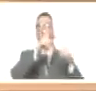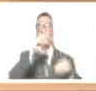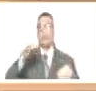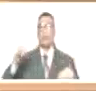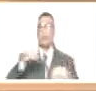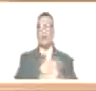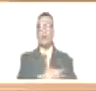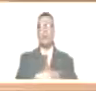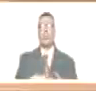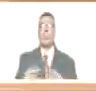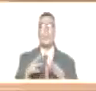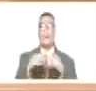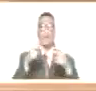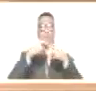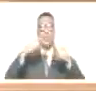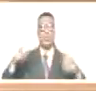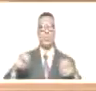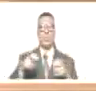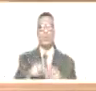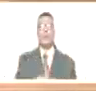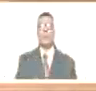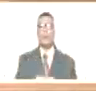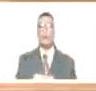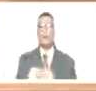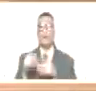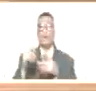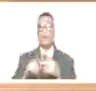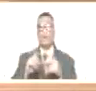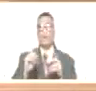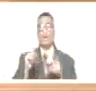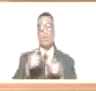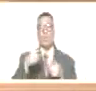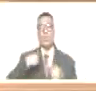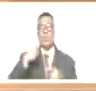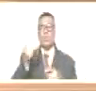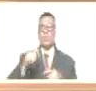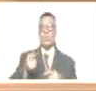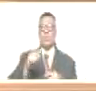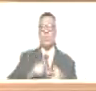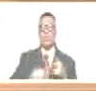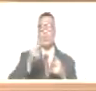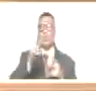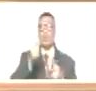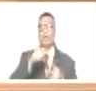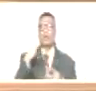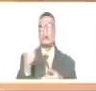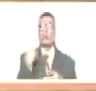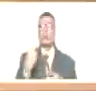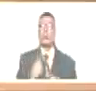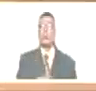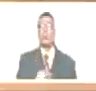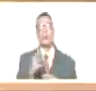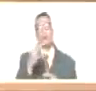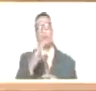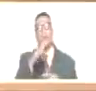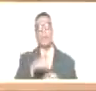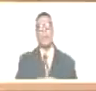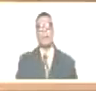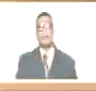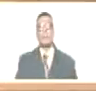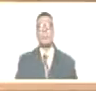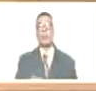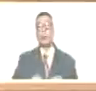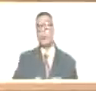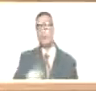este tema de las criptomonedas. Bueno, si ustedes suman ambas cantidades, solamente para hacer una aproximación, podrán tener